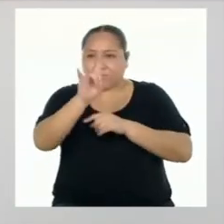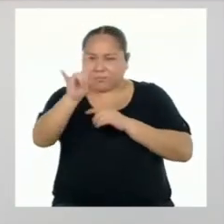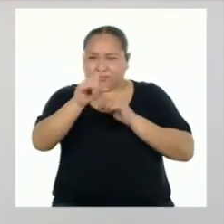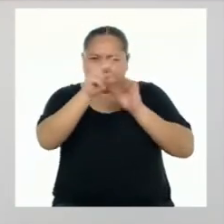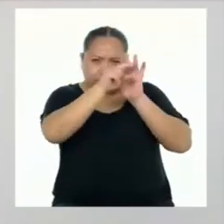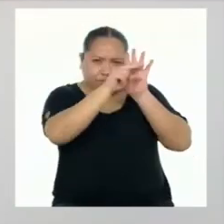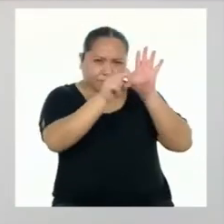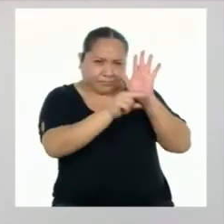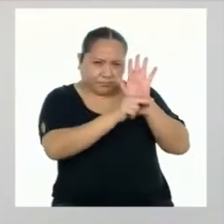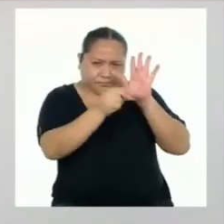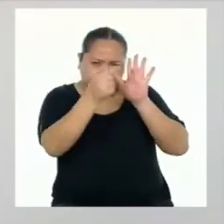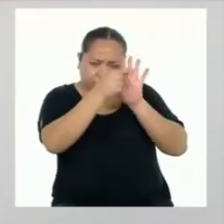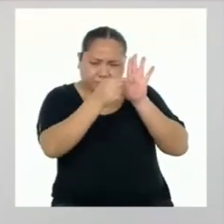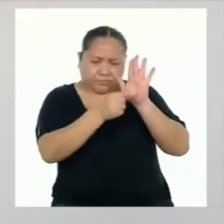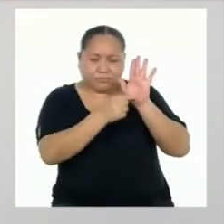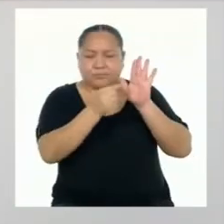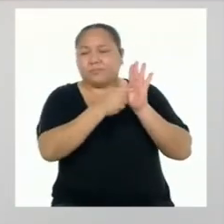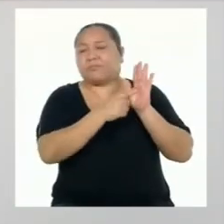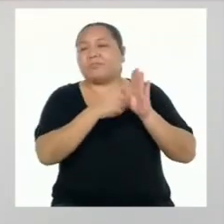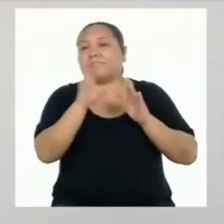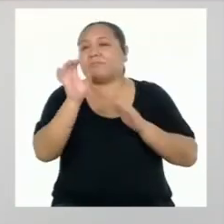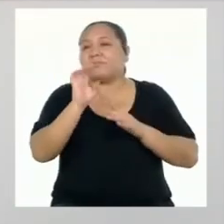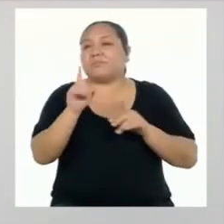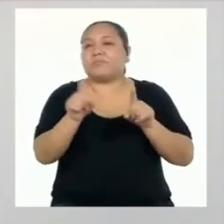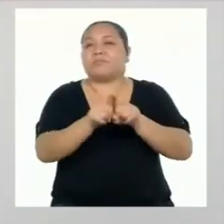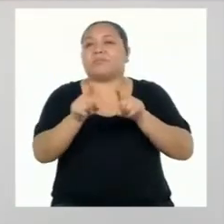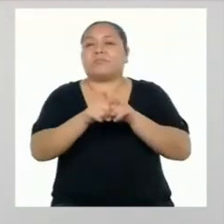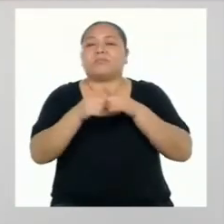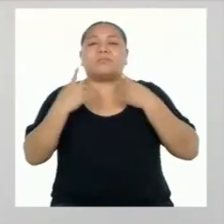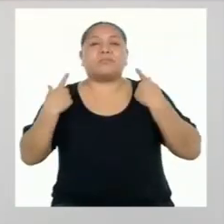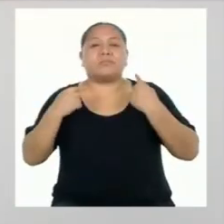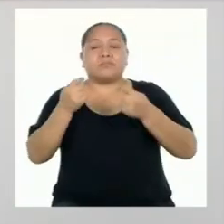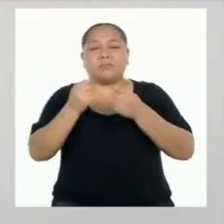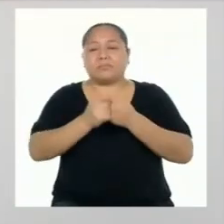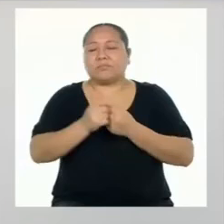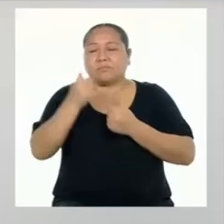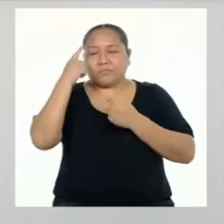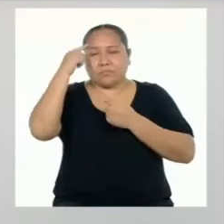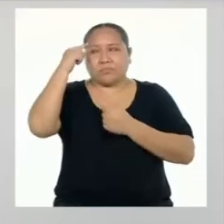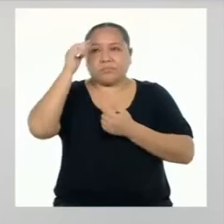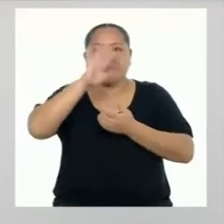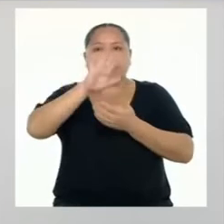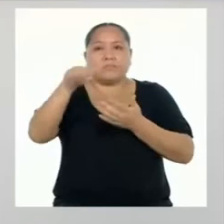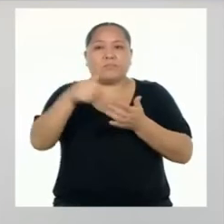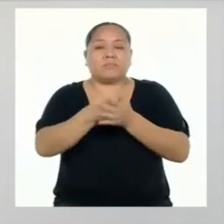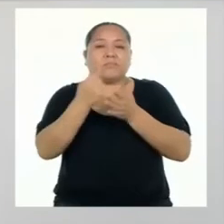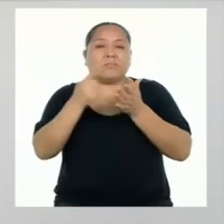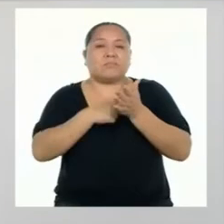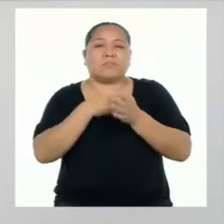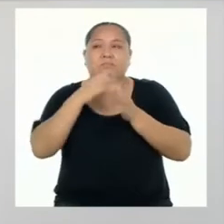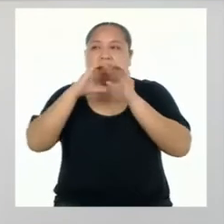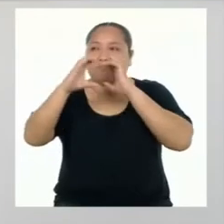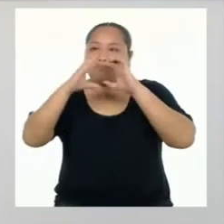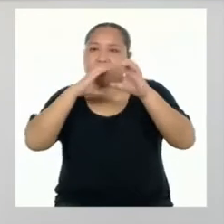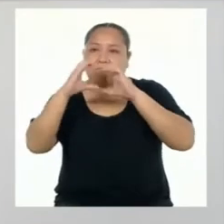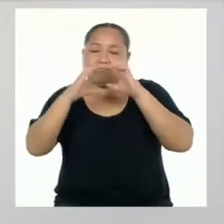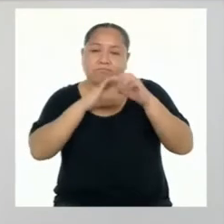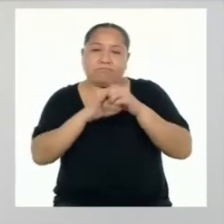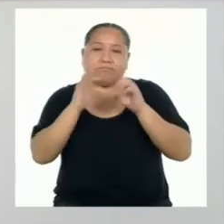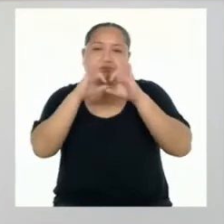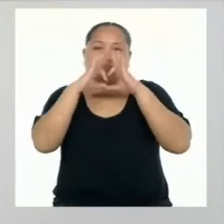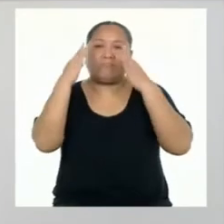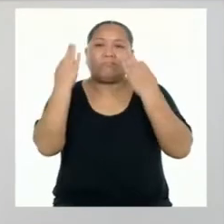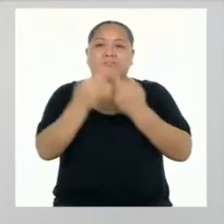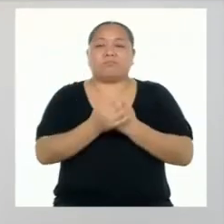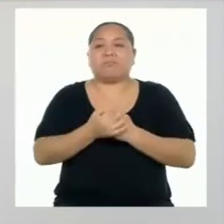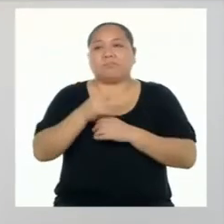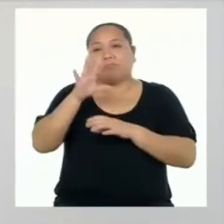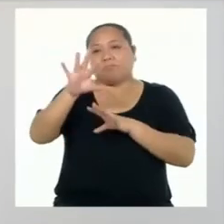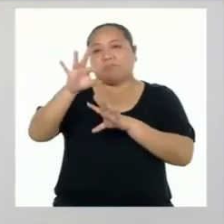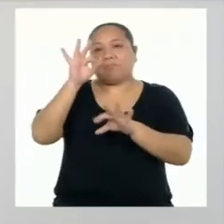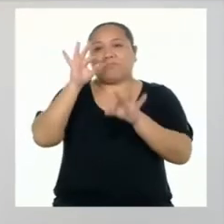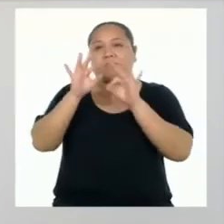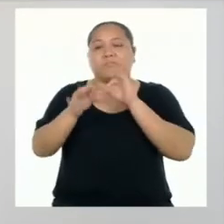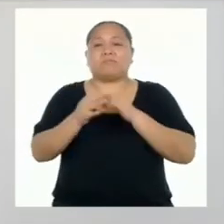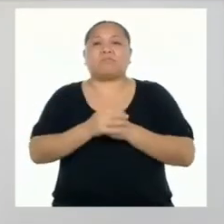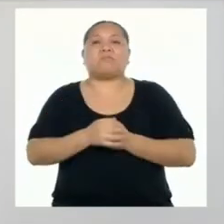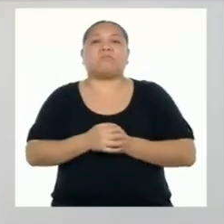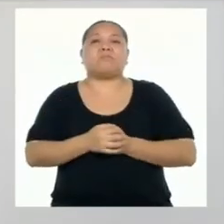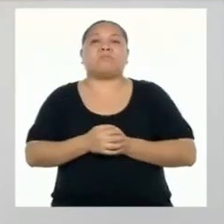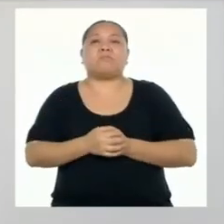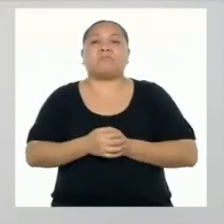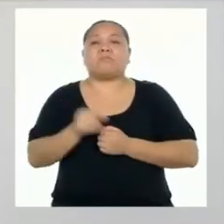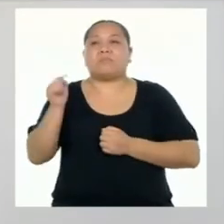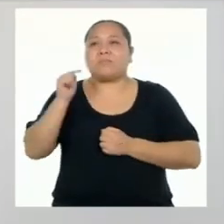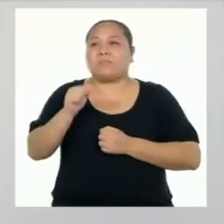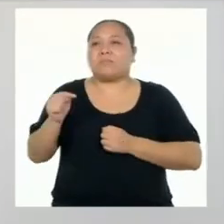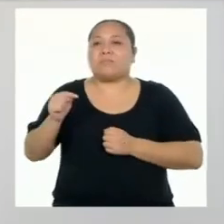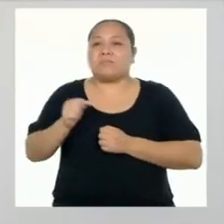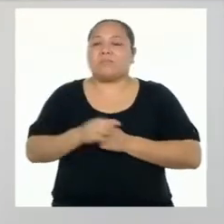convivencia. Además, traten de pensar en todas las veces que utilizaron el diálogo en familia para identificar las causas